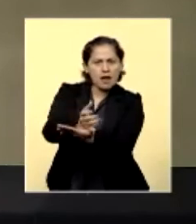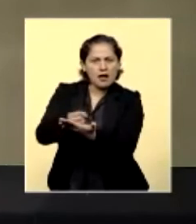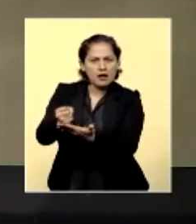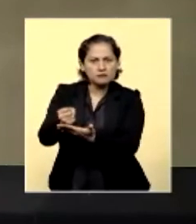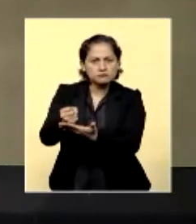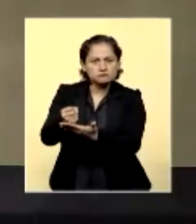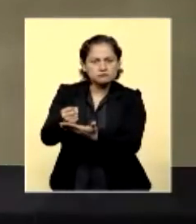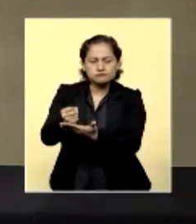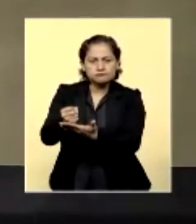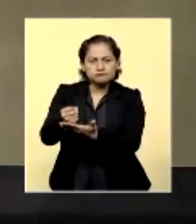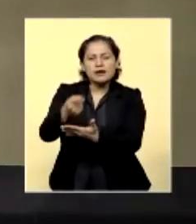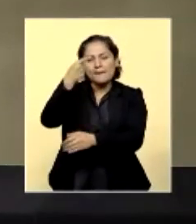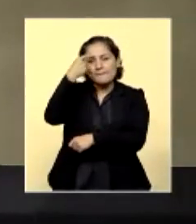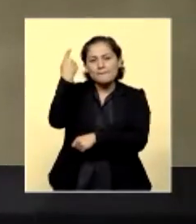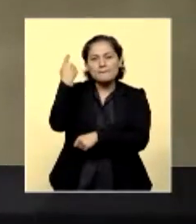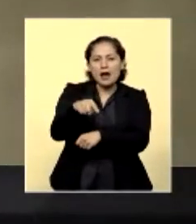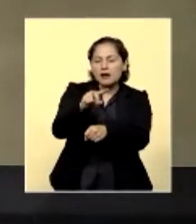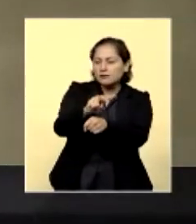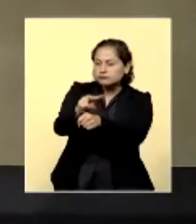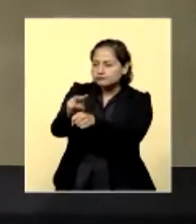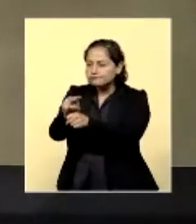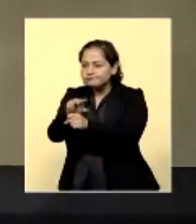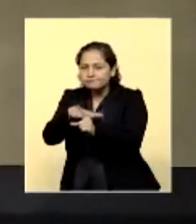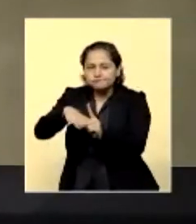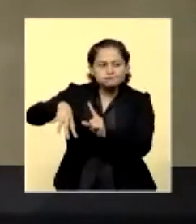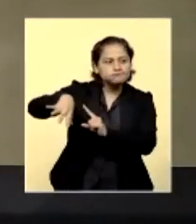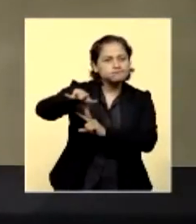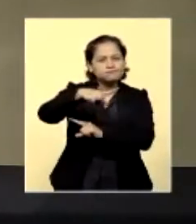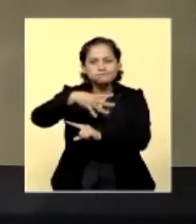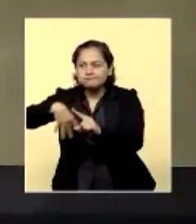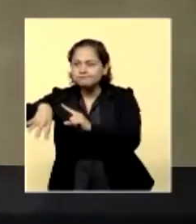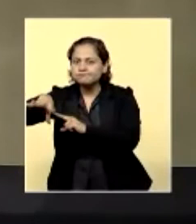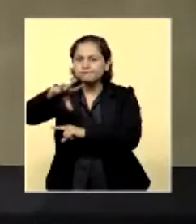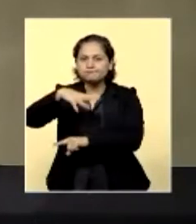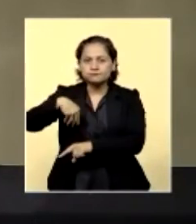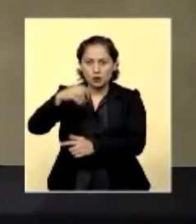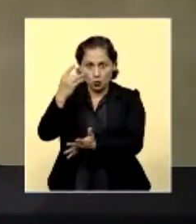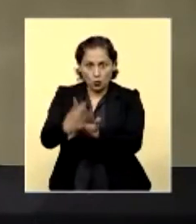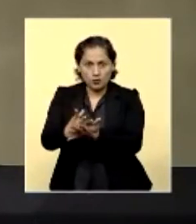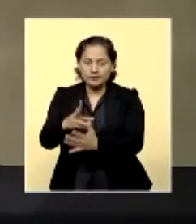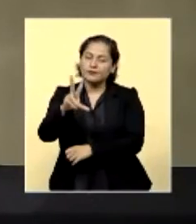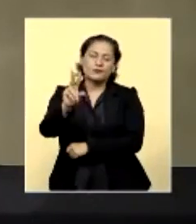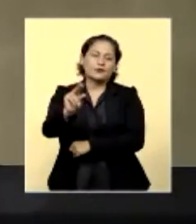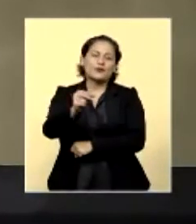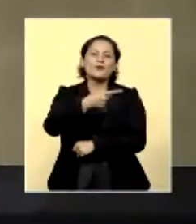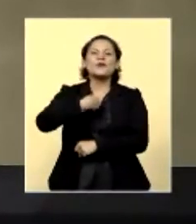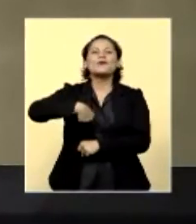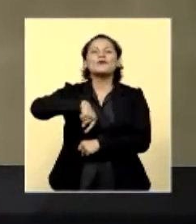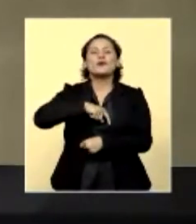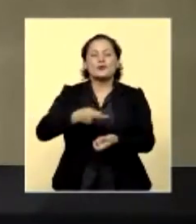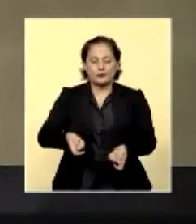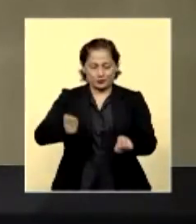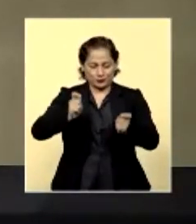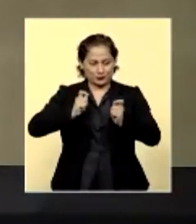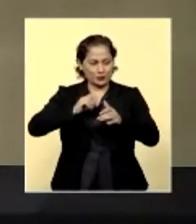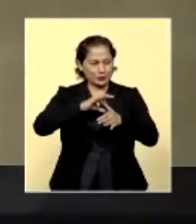E explorar. Y explorar. Nós somos navegadores. Somos navegantes. Para